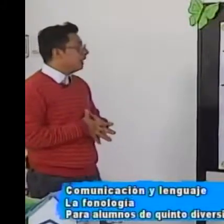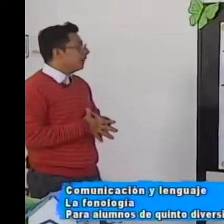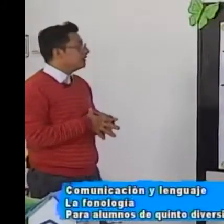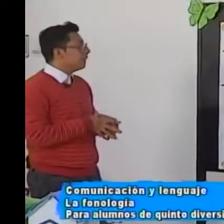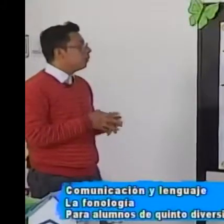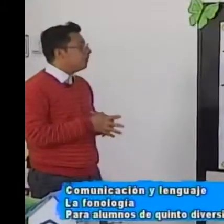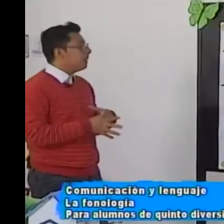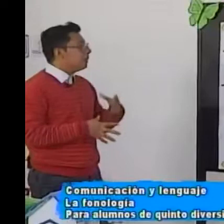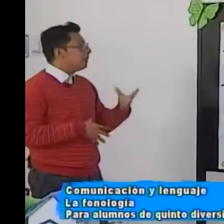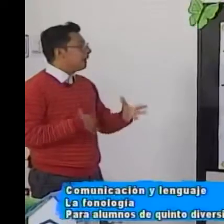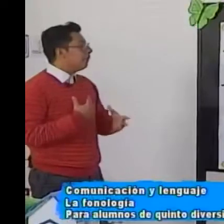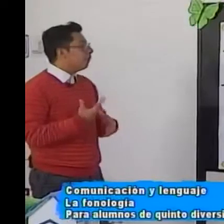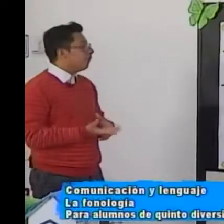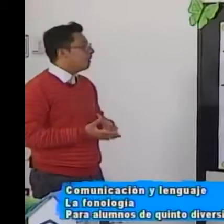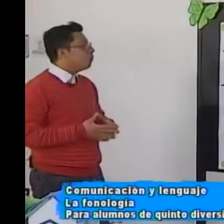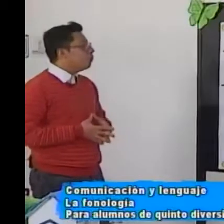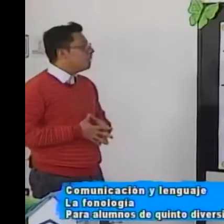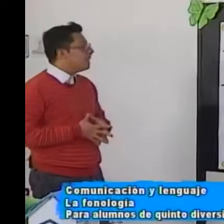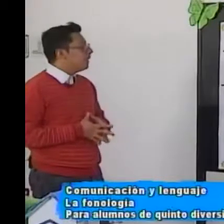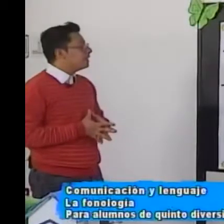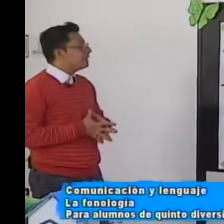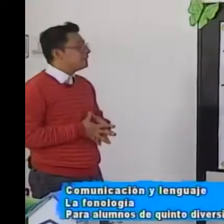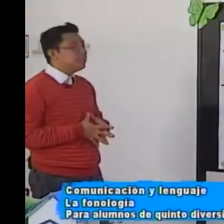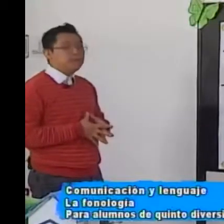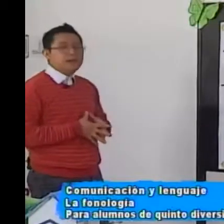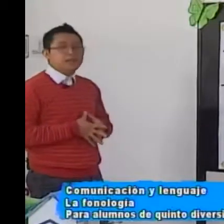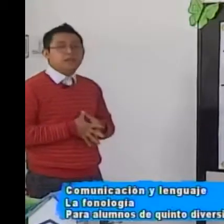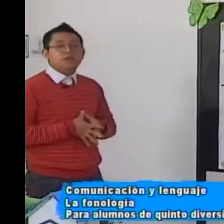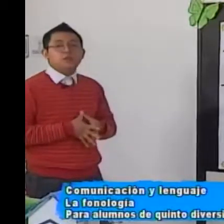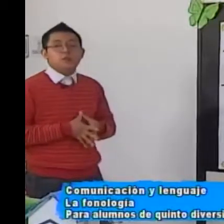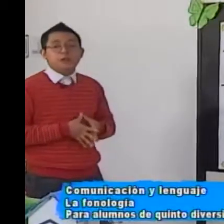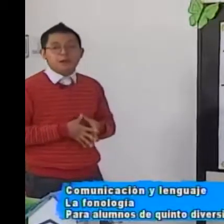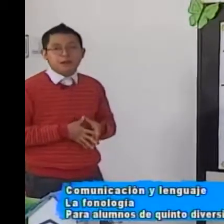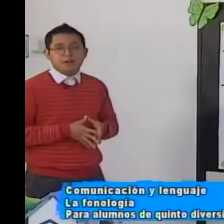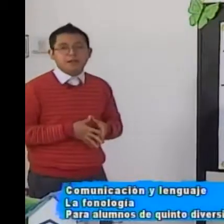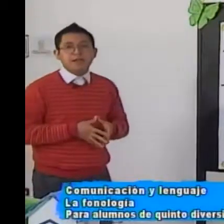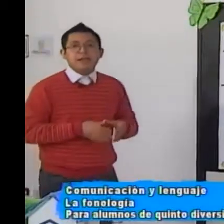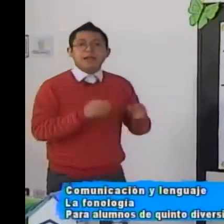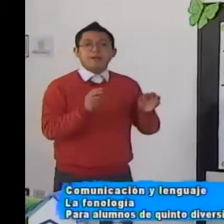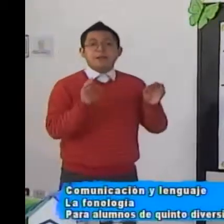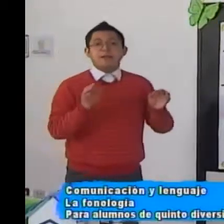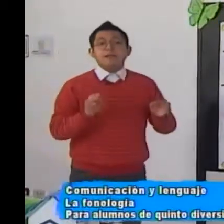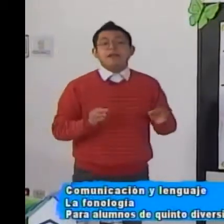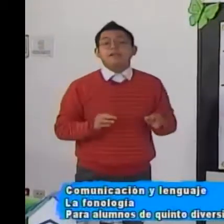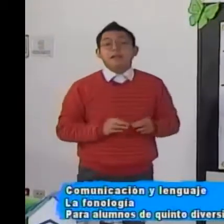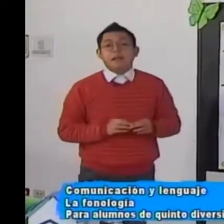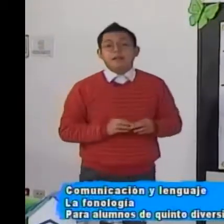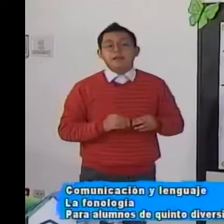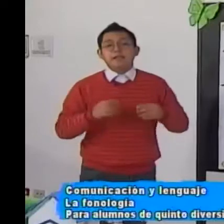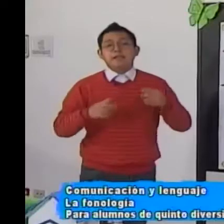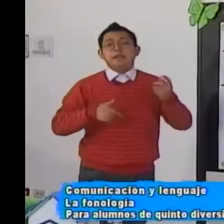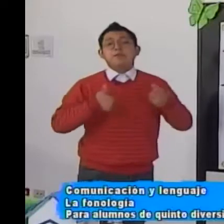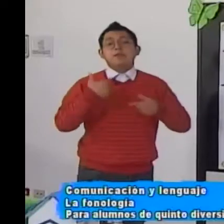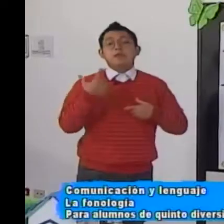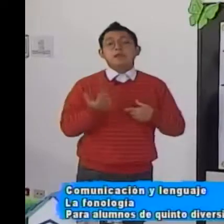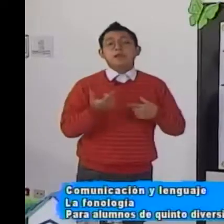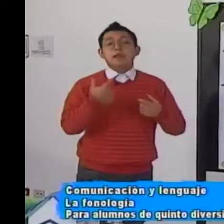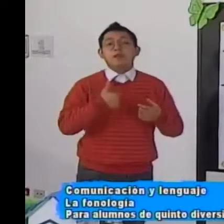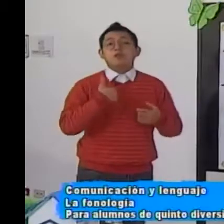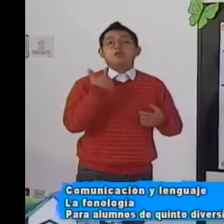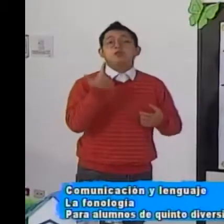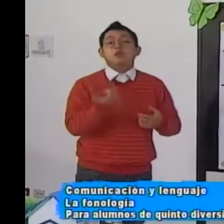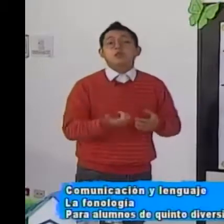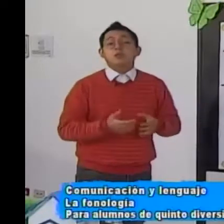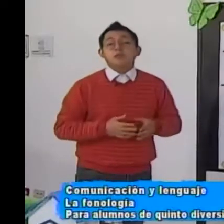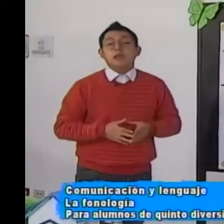sonidos del habla se combinan para formar unidades significativas como la palabra. La palabra aquí es clave, ya que por medio de